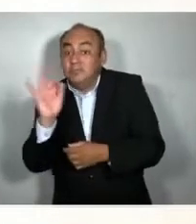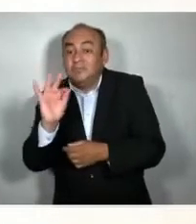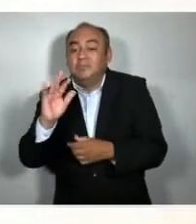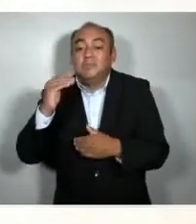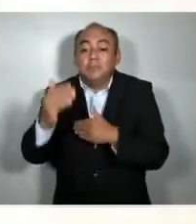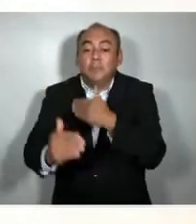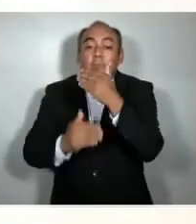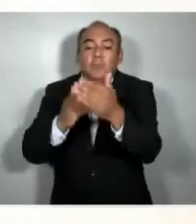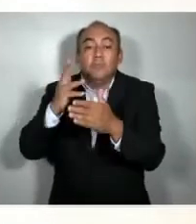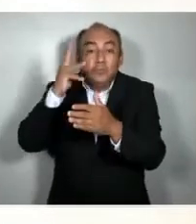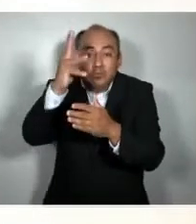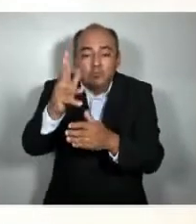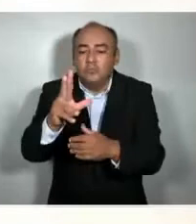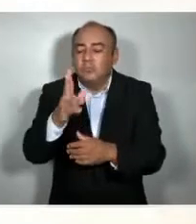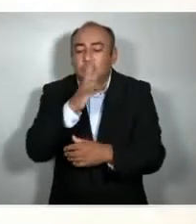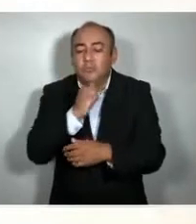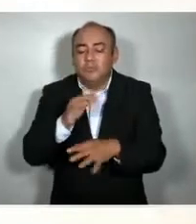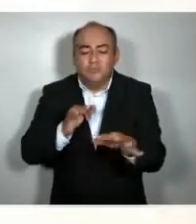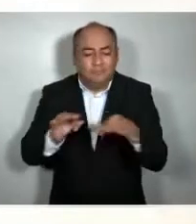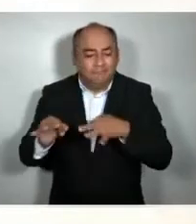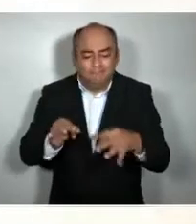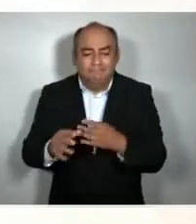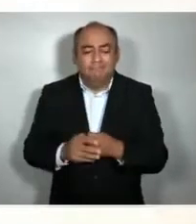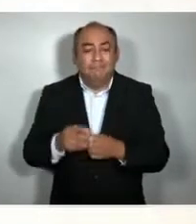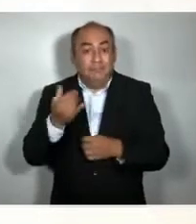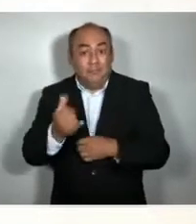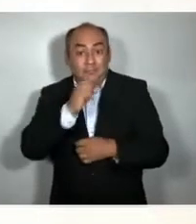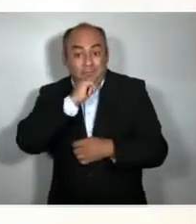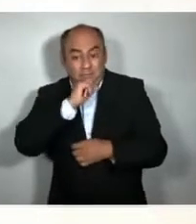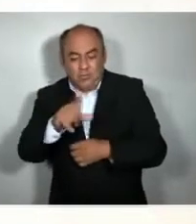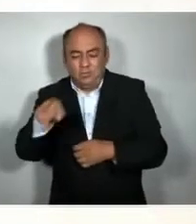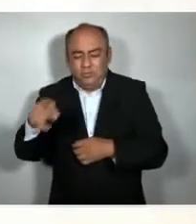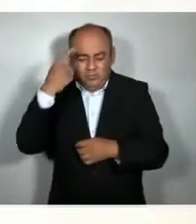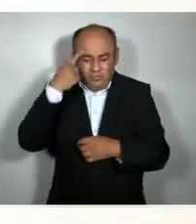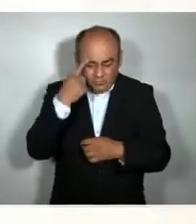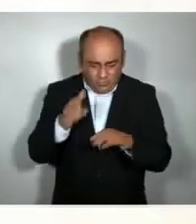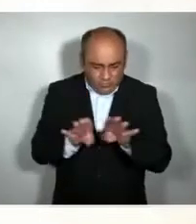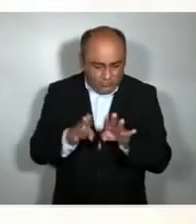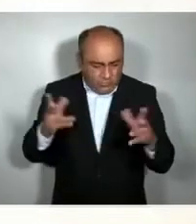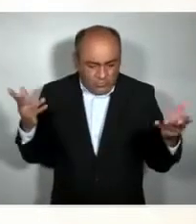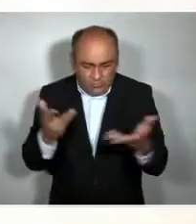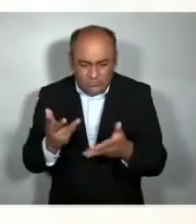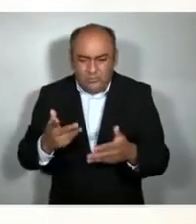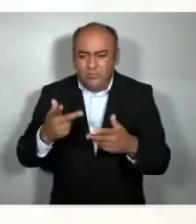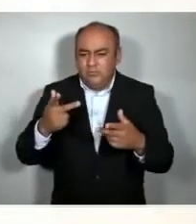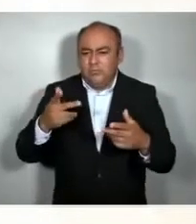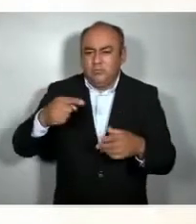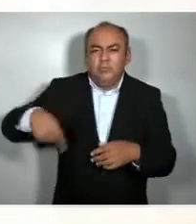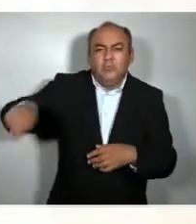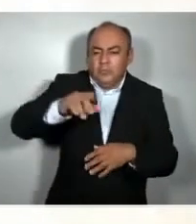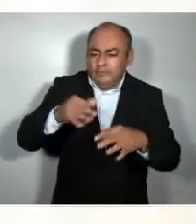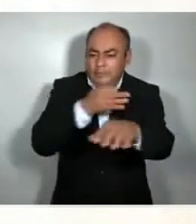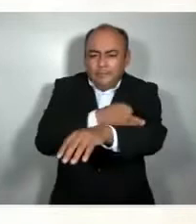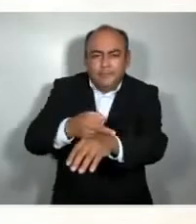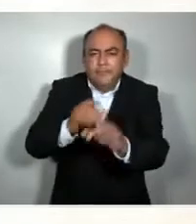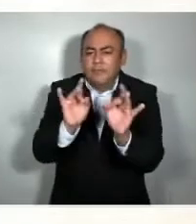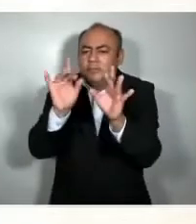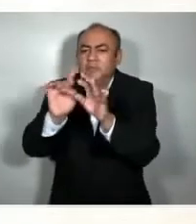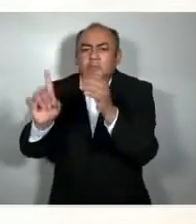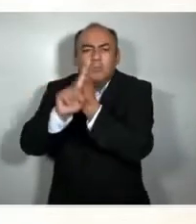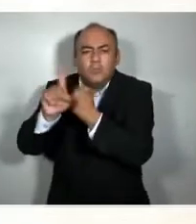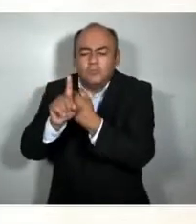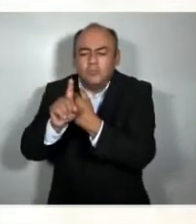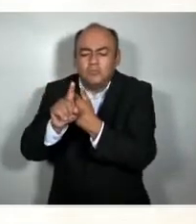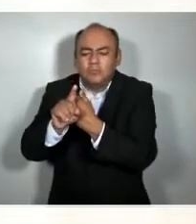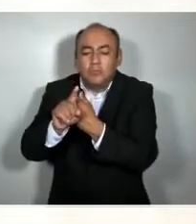de no poder seguir trabajando y abatir los efectos negativos personales y familiares, podrían disminuirse